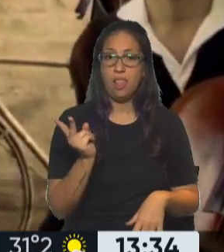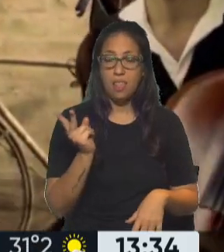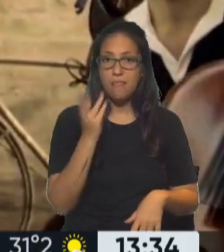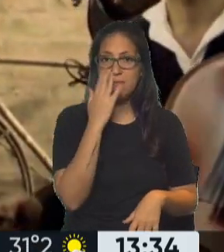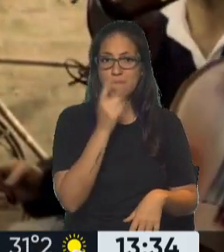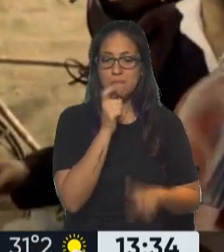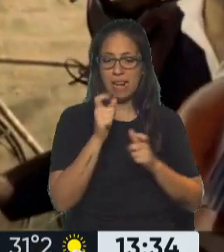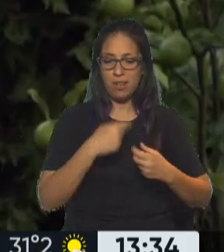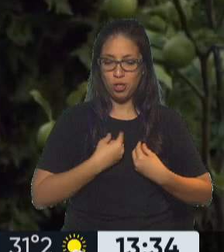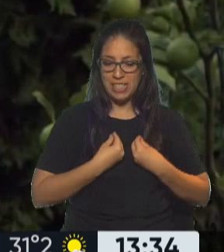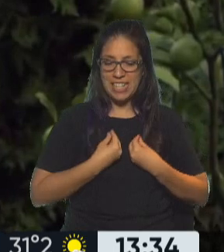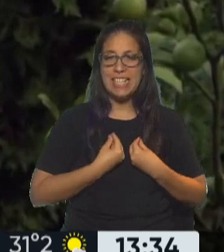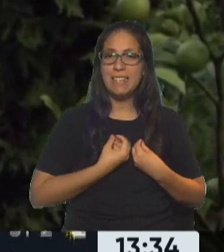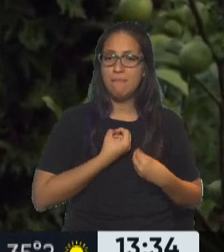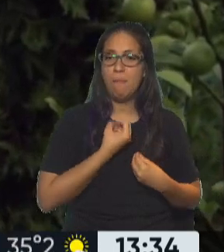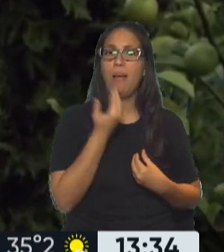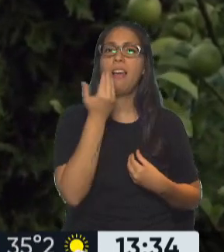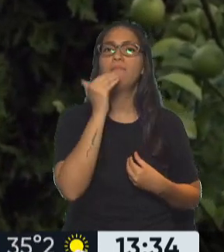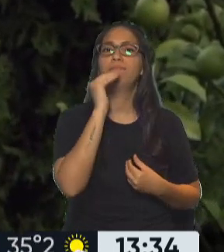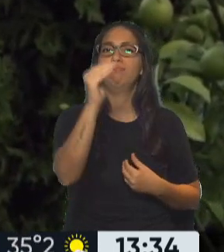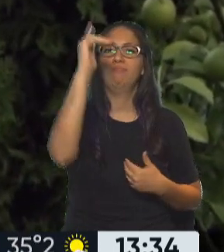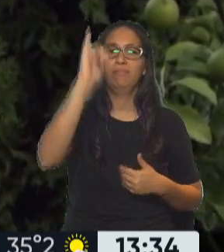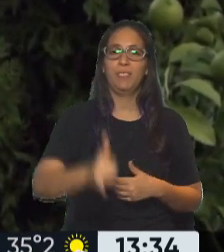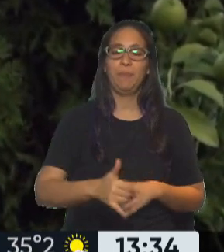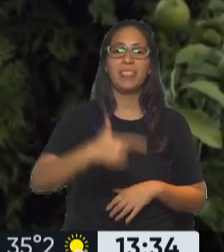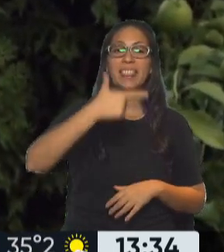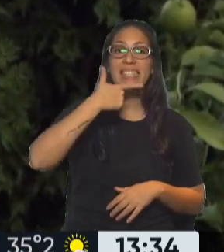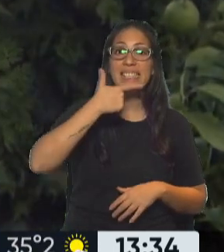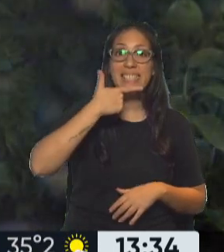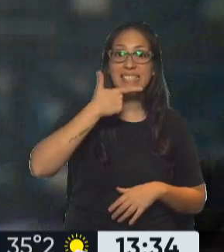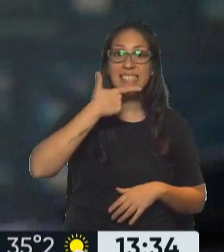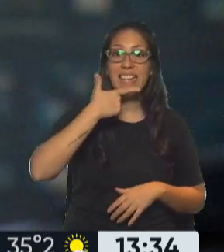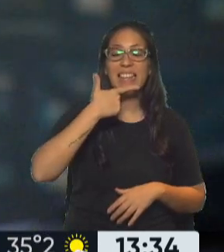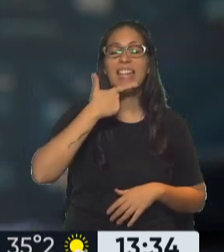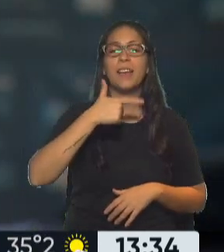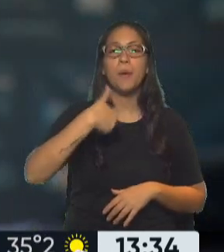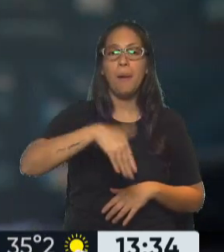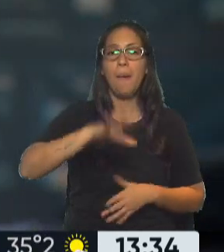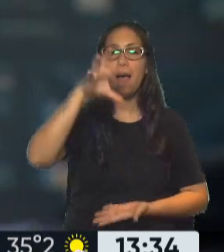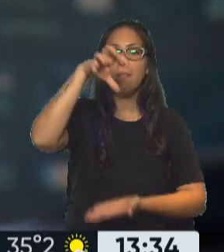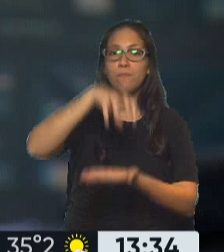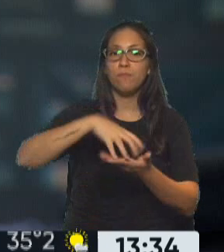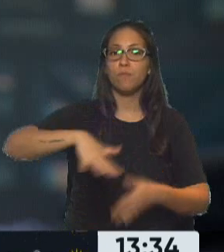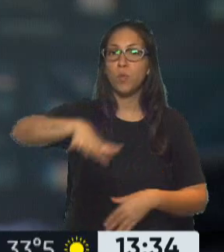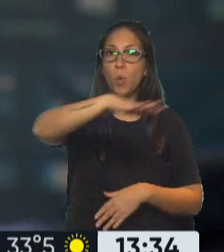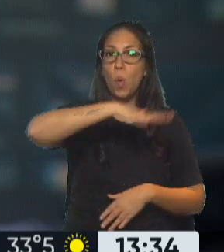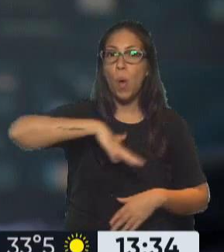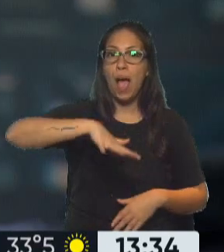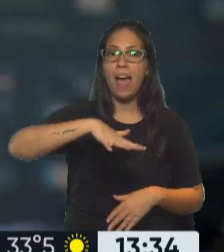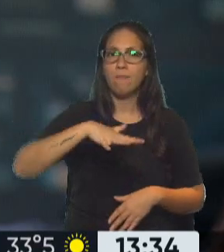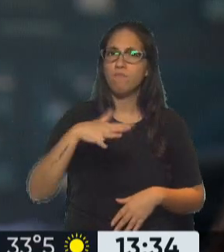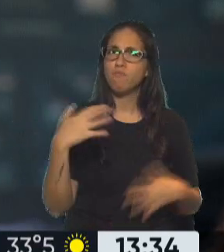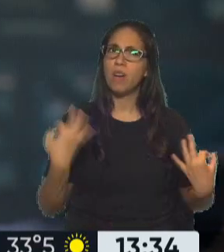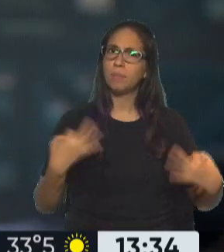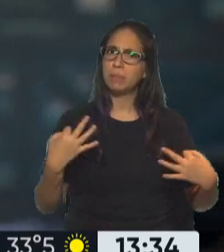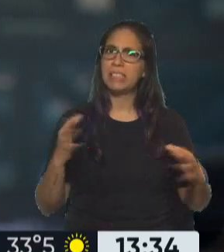de pie, apareció la voz. El 17 vamos a estar en Jufra 371, es un ámbito muy